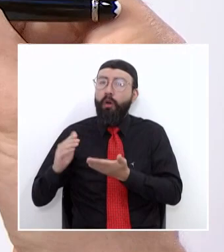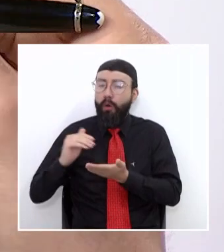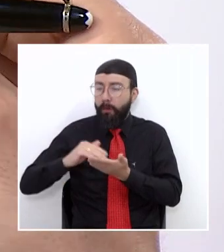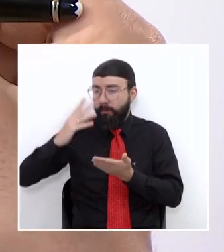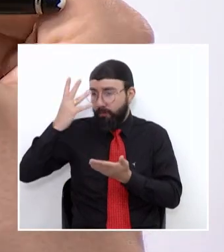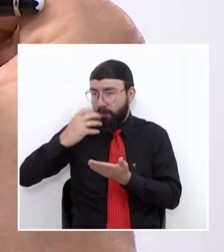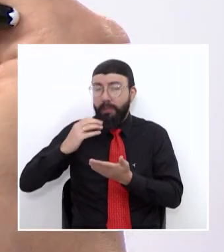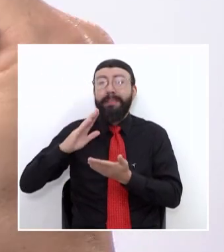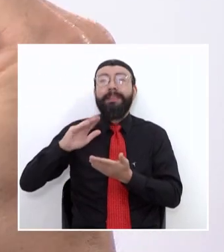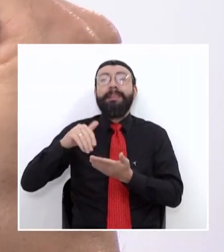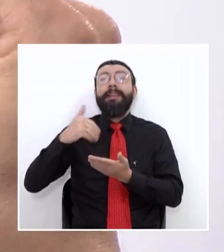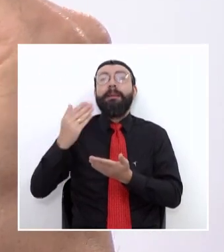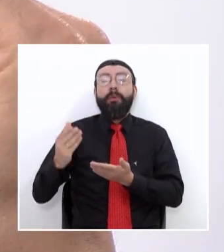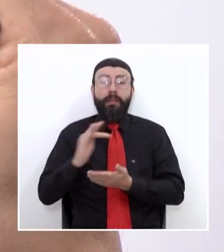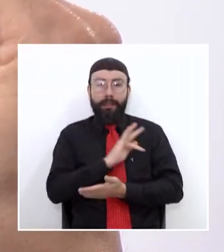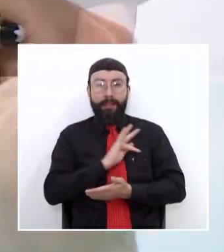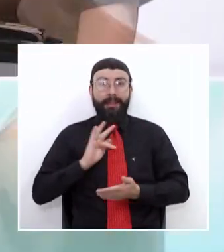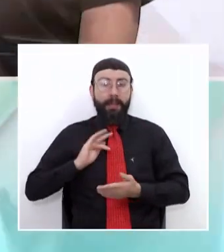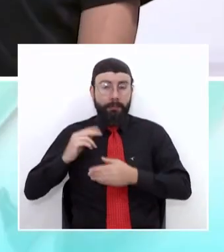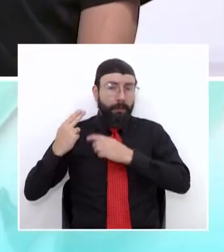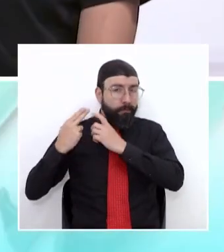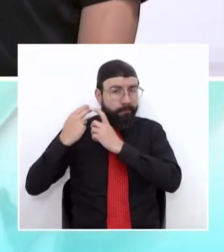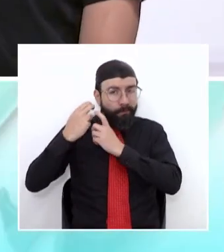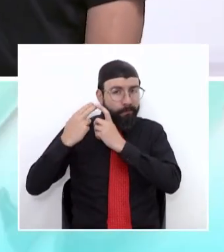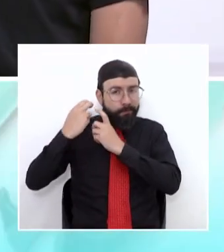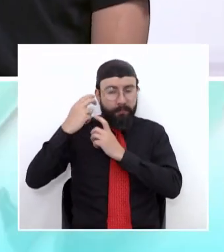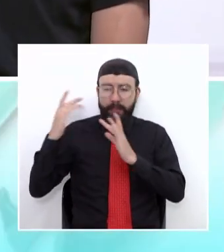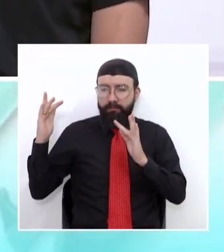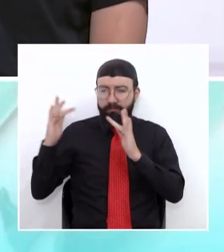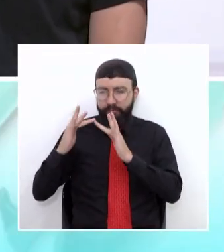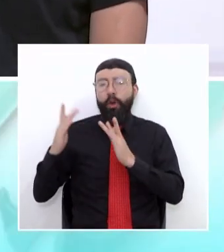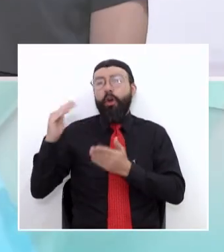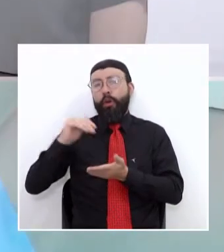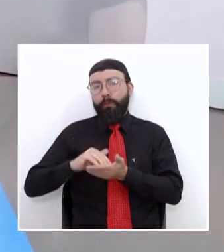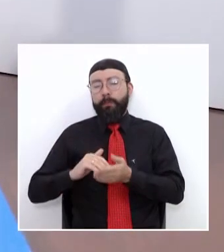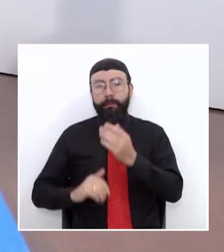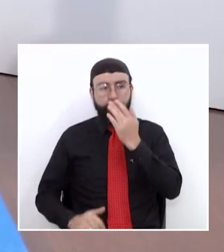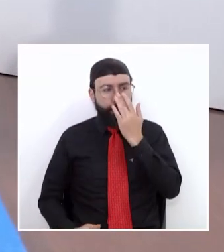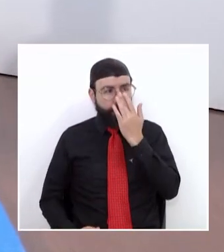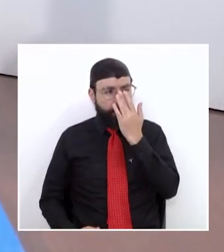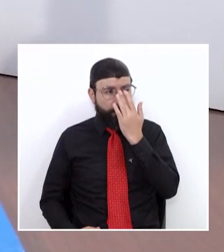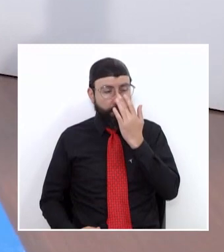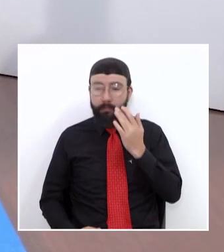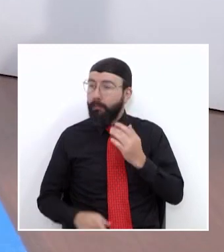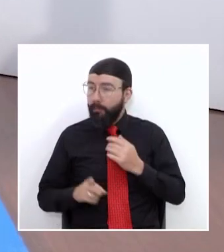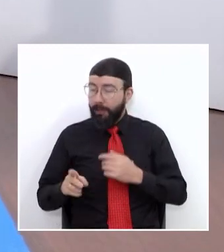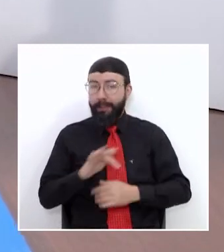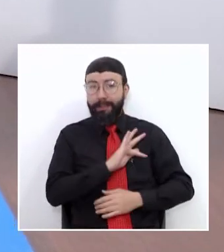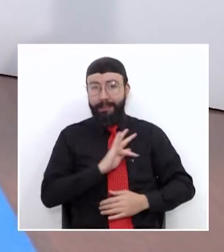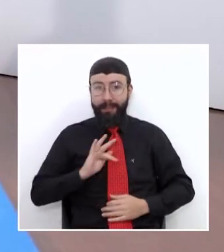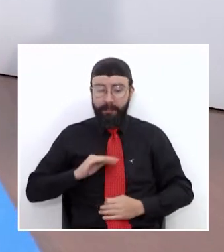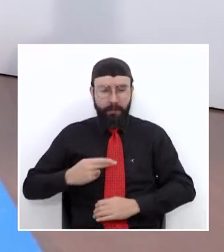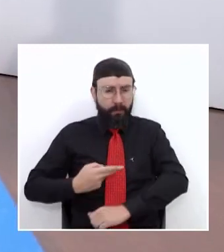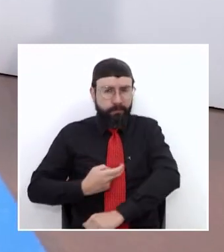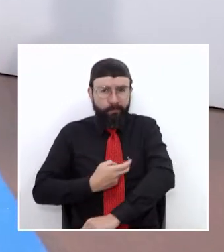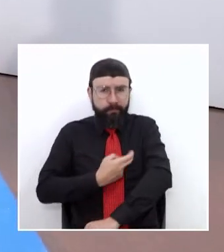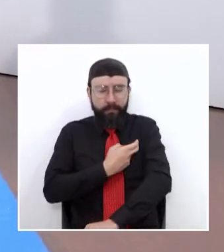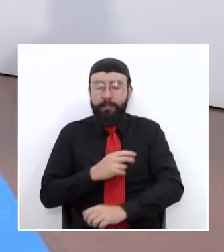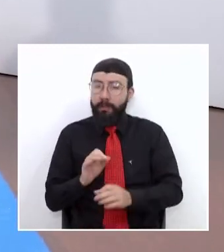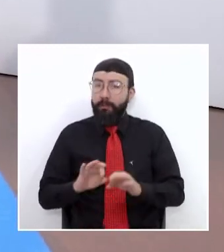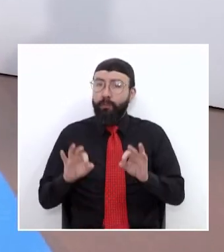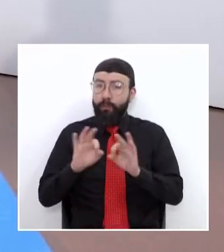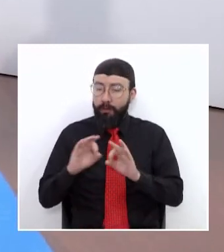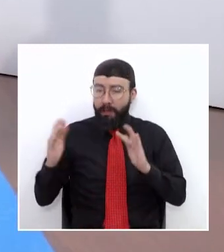neural o la acupuntura hacer un proceso de desinterferencia. Bueno, ahí es donde la terapia neural juega un papel muy importante,